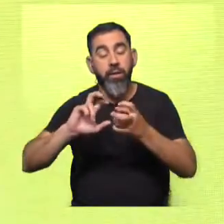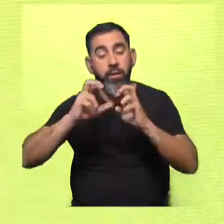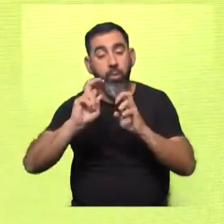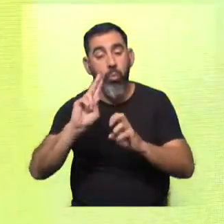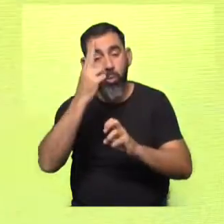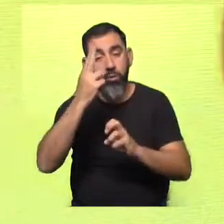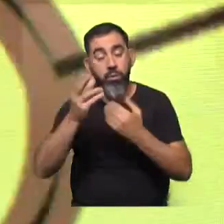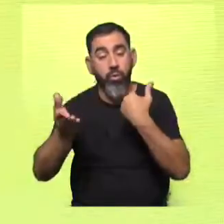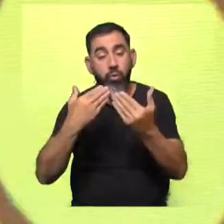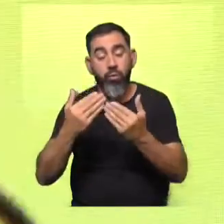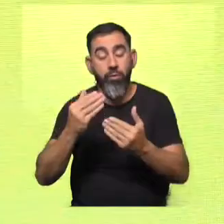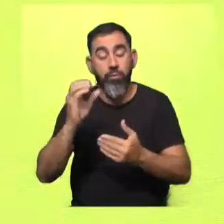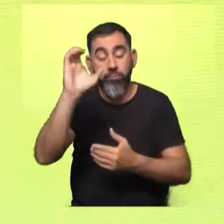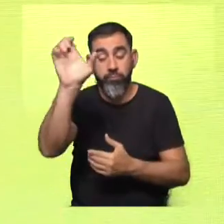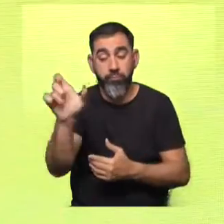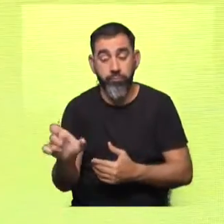y la conversación con Carlos Bello.